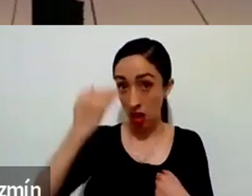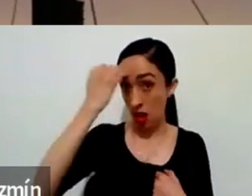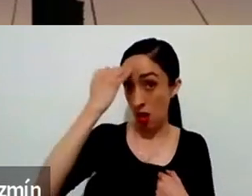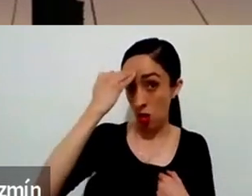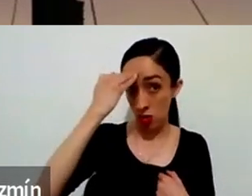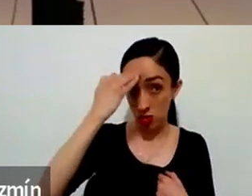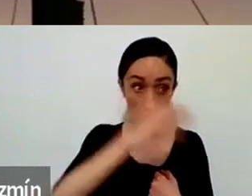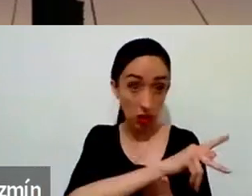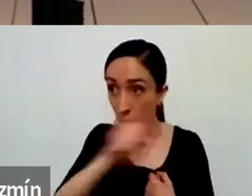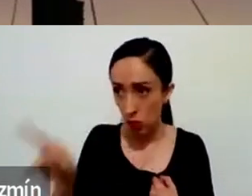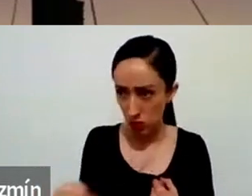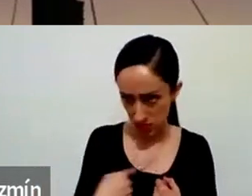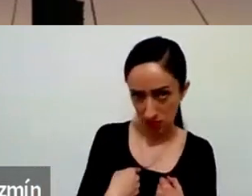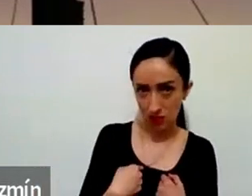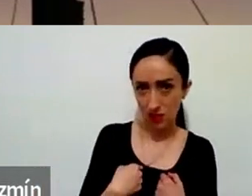algo profundo,